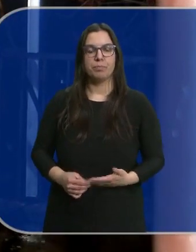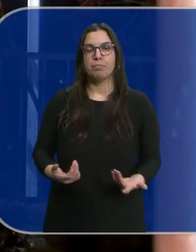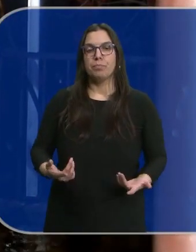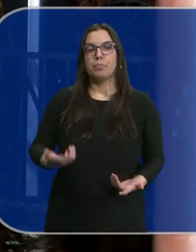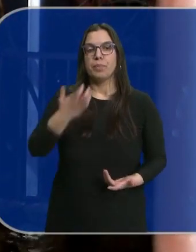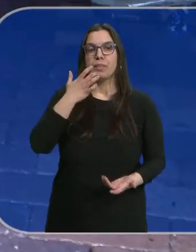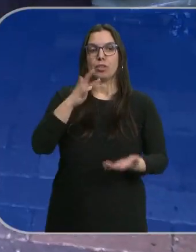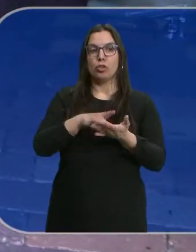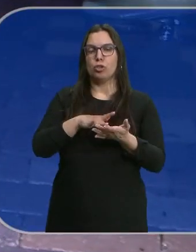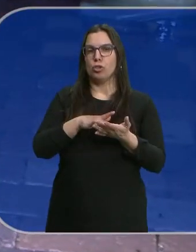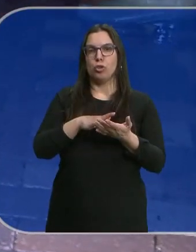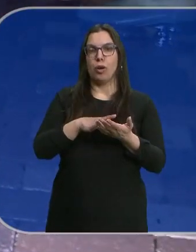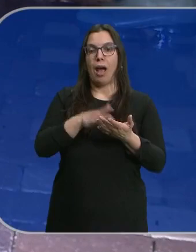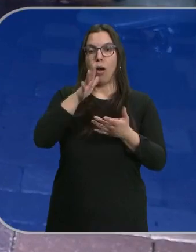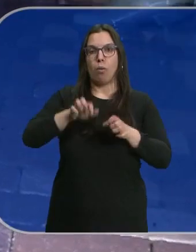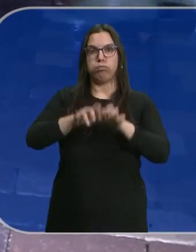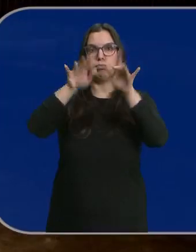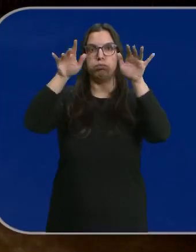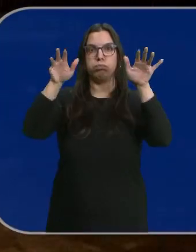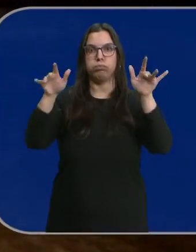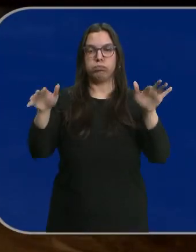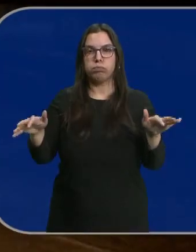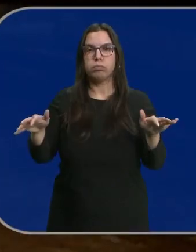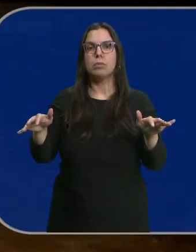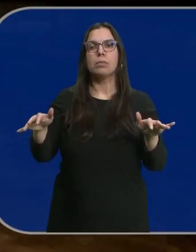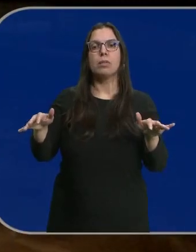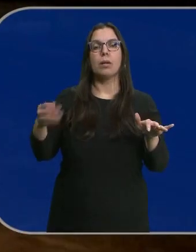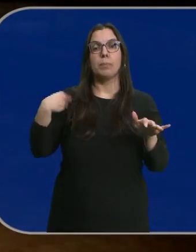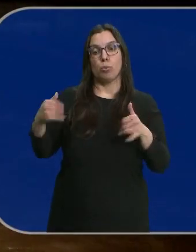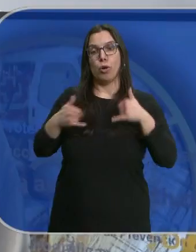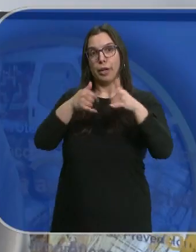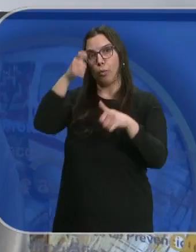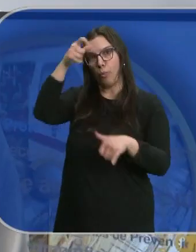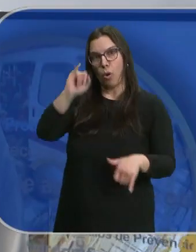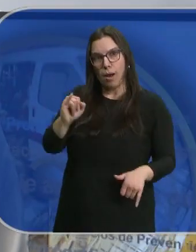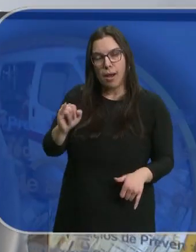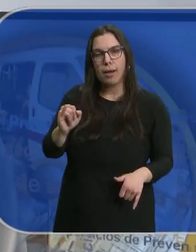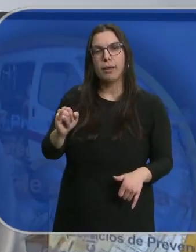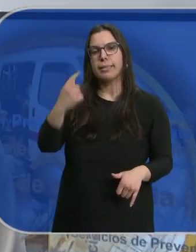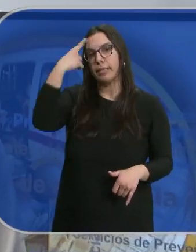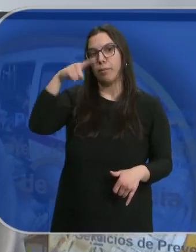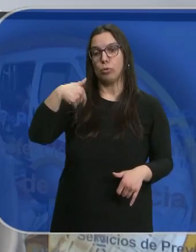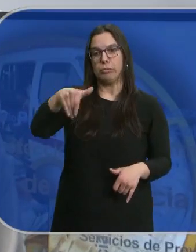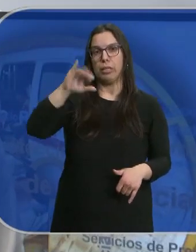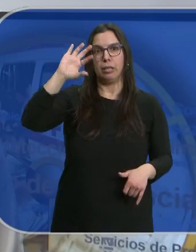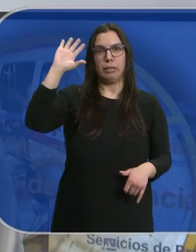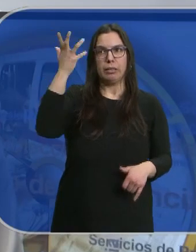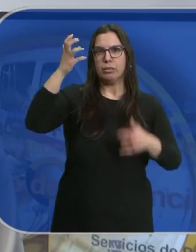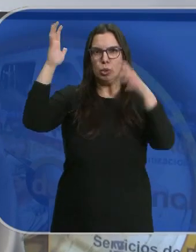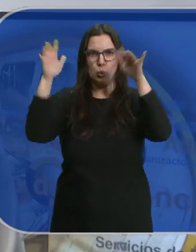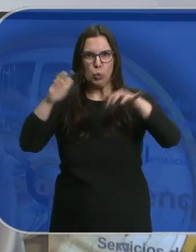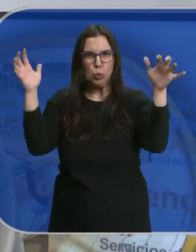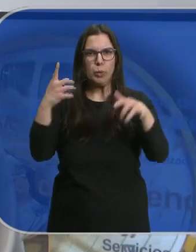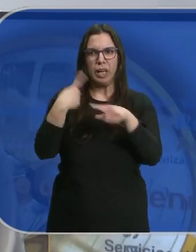¿Cómo evitar una desgracia en caso de inundación? Pasa un río por nuestra localidad y sabemos que viene mal tiempo, lluvias y